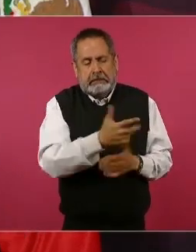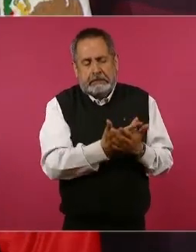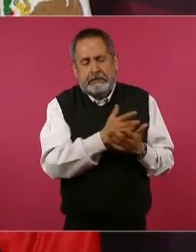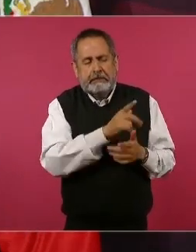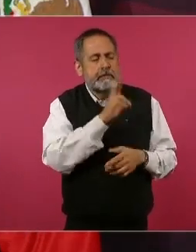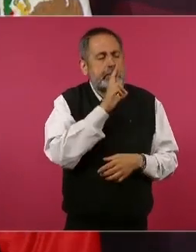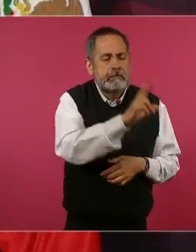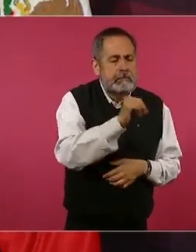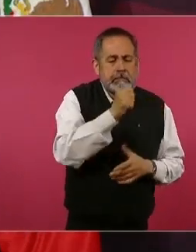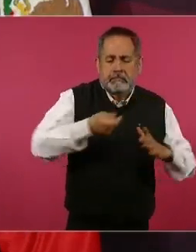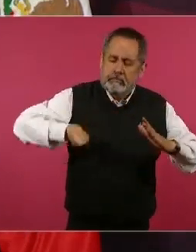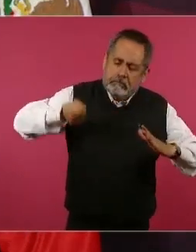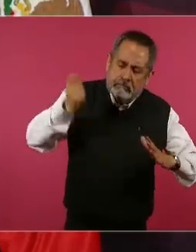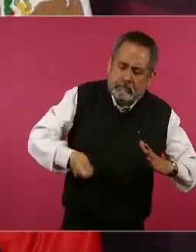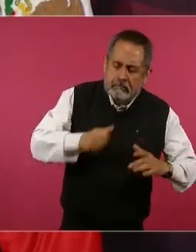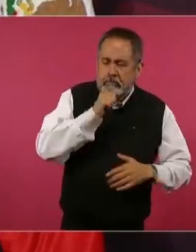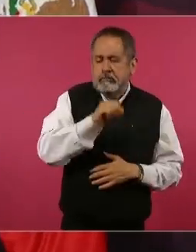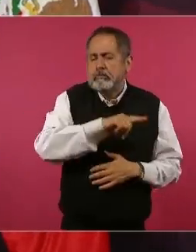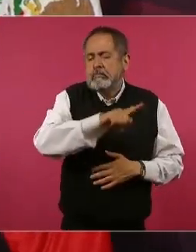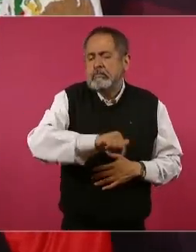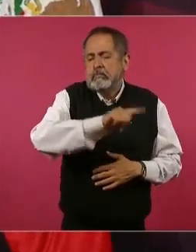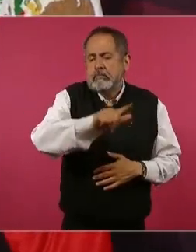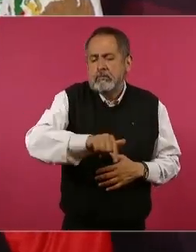financiera, se lleve